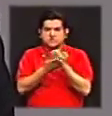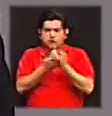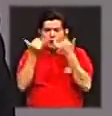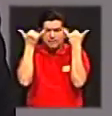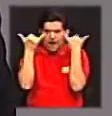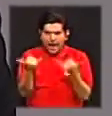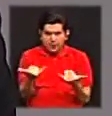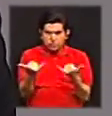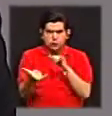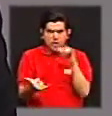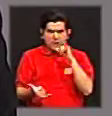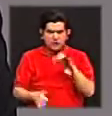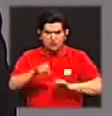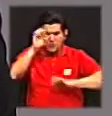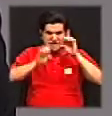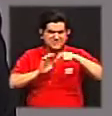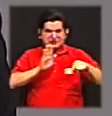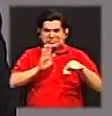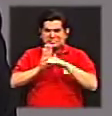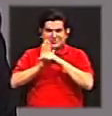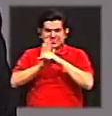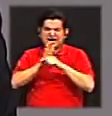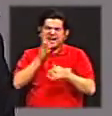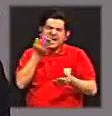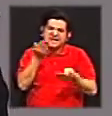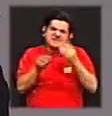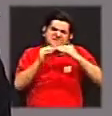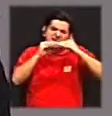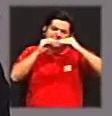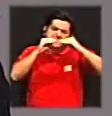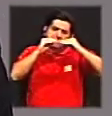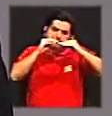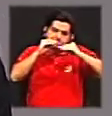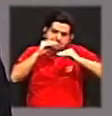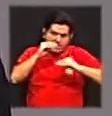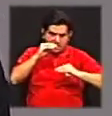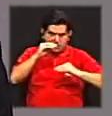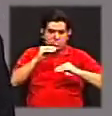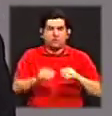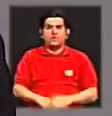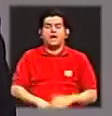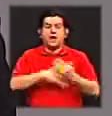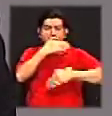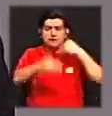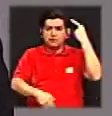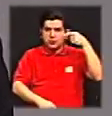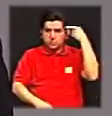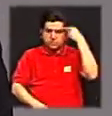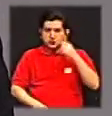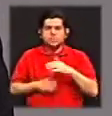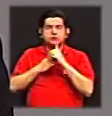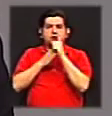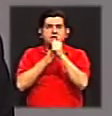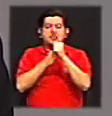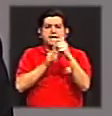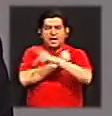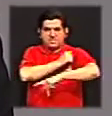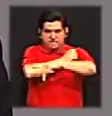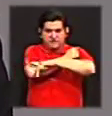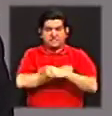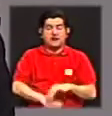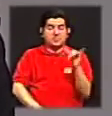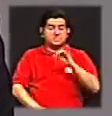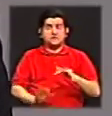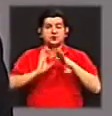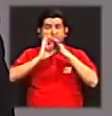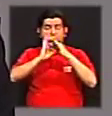actual también se va a valorar de forma negativa, aunque un poco menos que la gestión del gobierno del rumbo del país. Y bueno, y esto es consistente